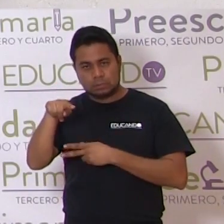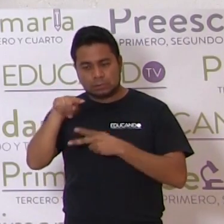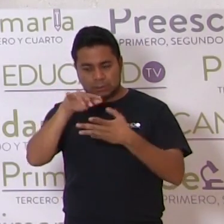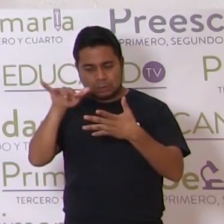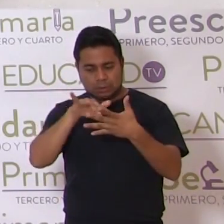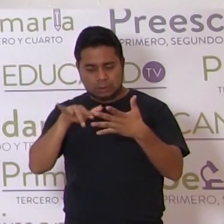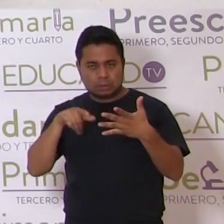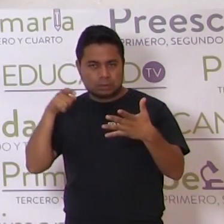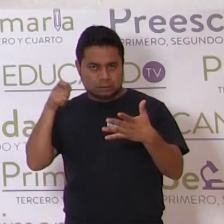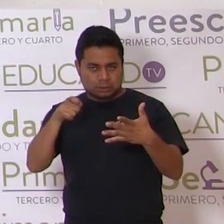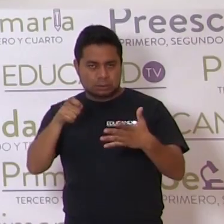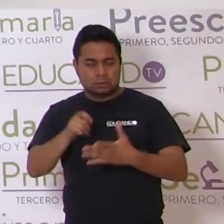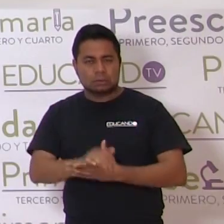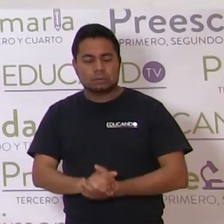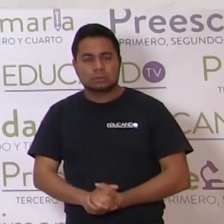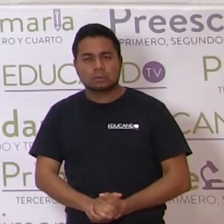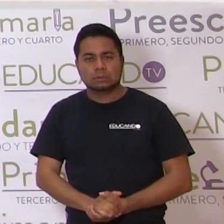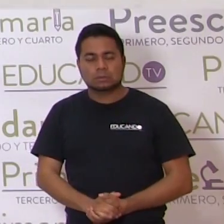texto.